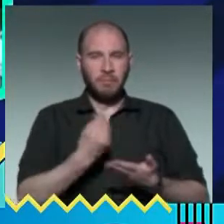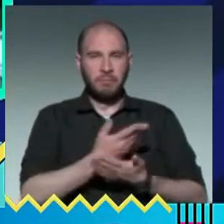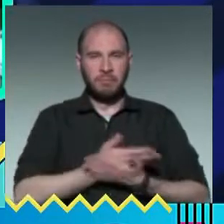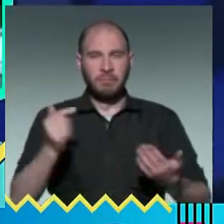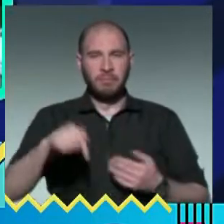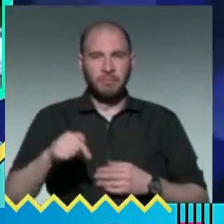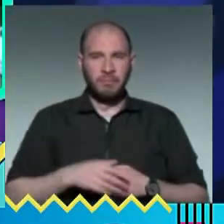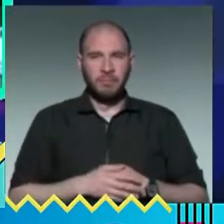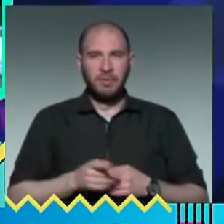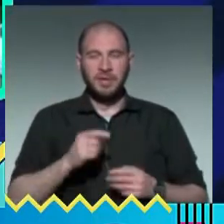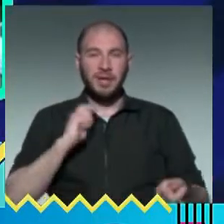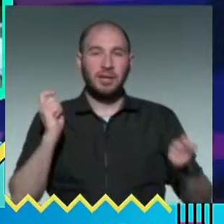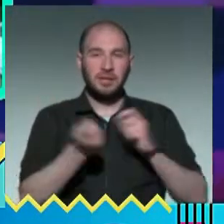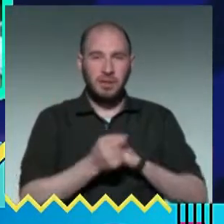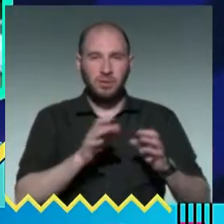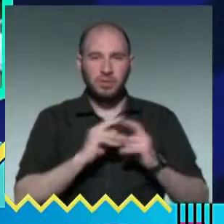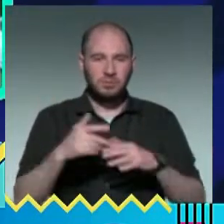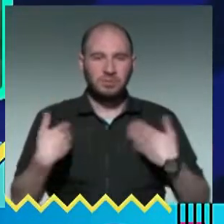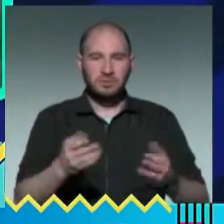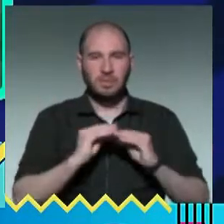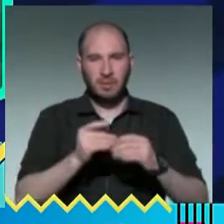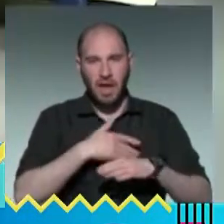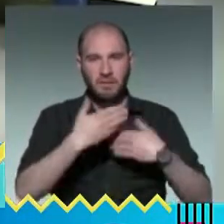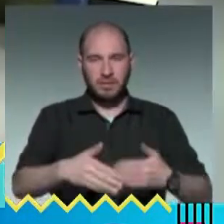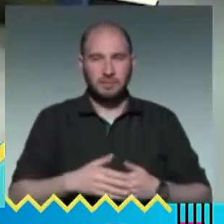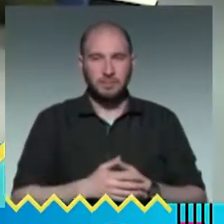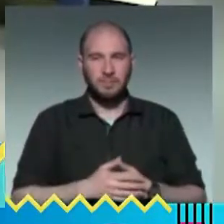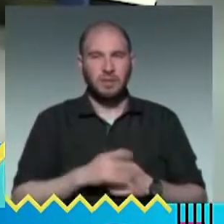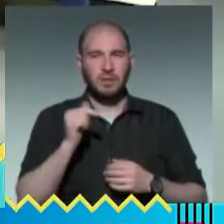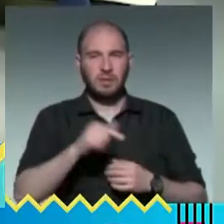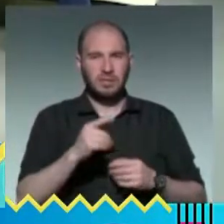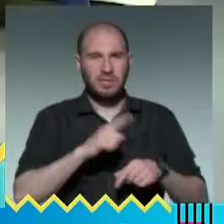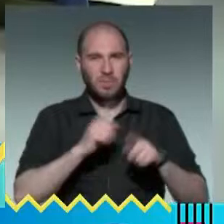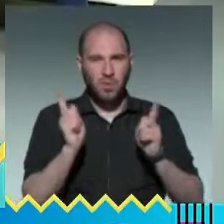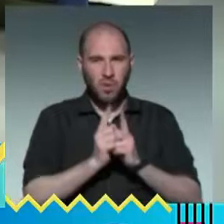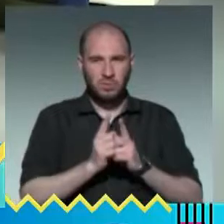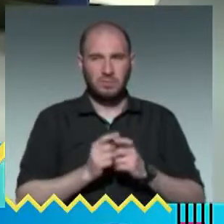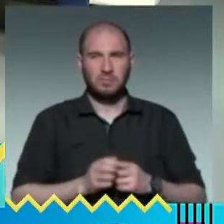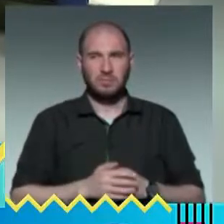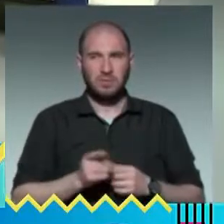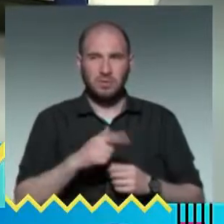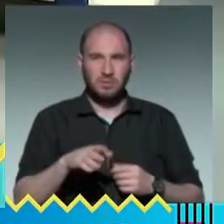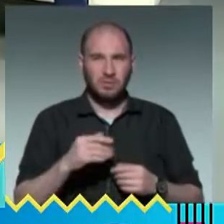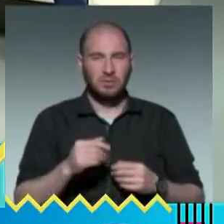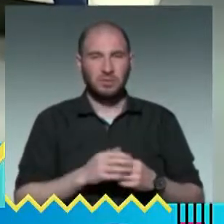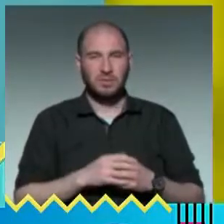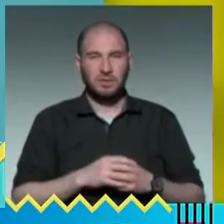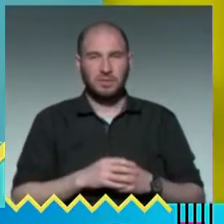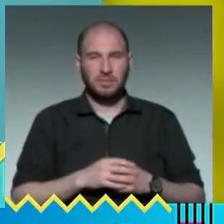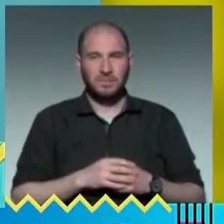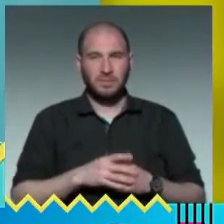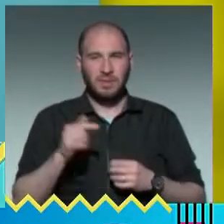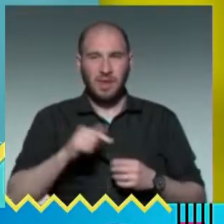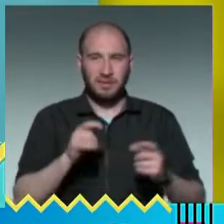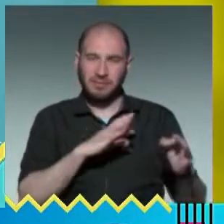hoy es dar los cambios, dar las discusiones, dar los debates y avanzar. Natalio, te saco, nos quedan muy pocos minutos y la verdad que nos terminó comiendo